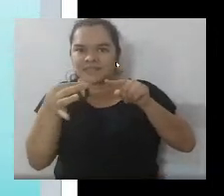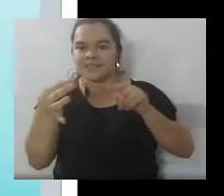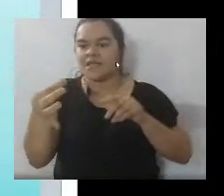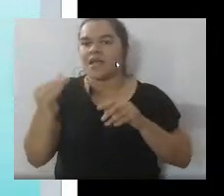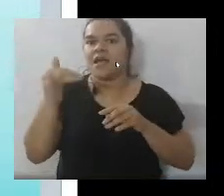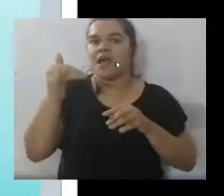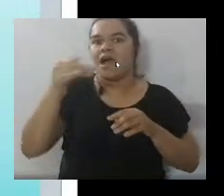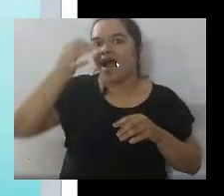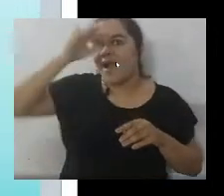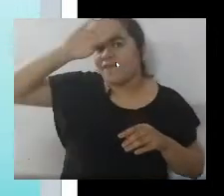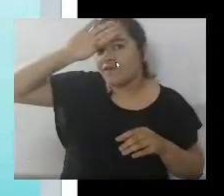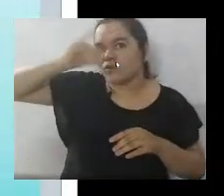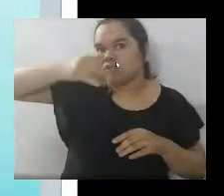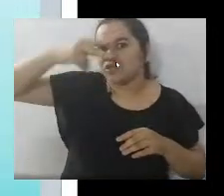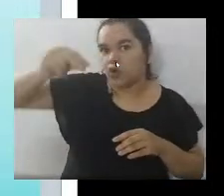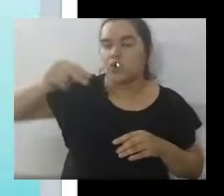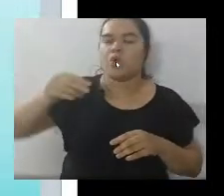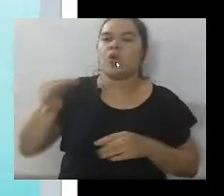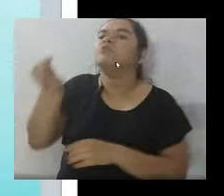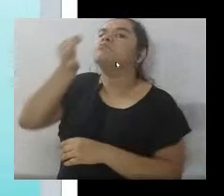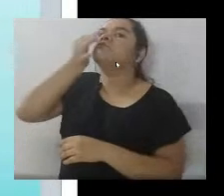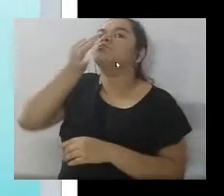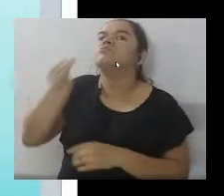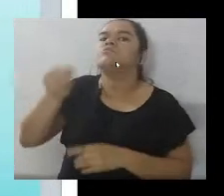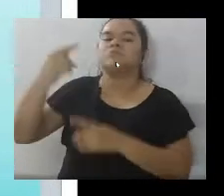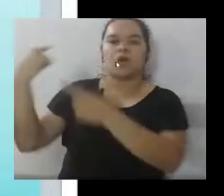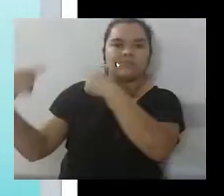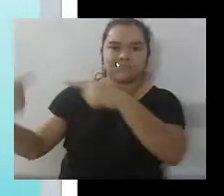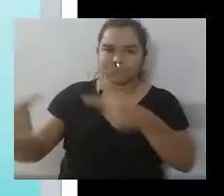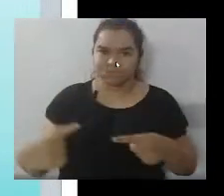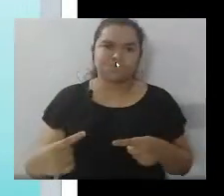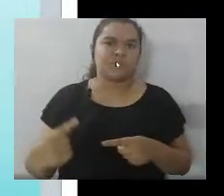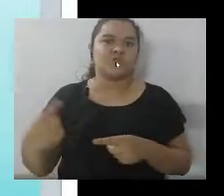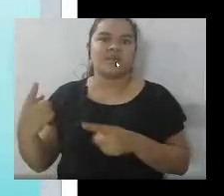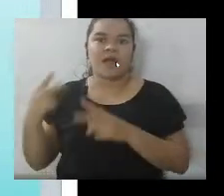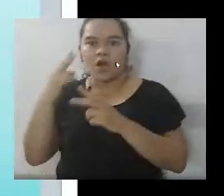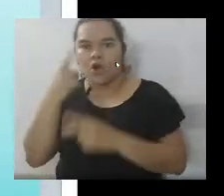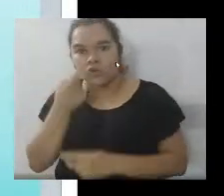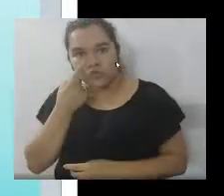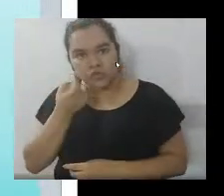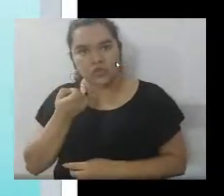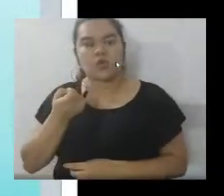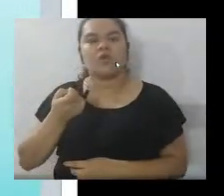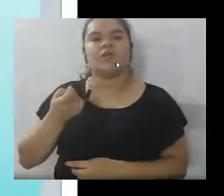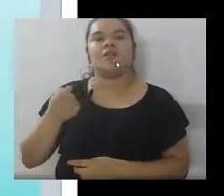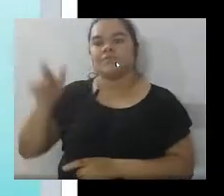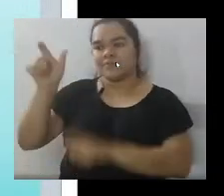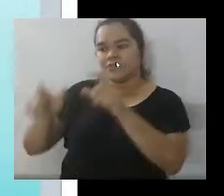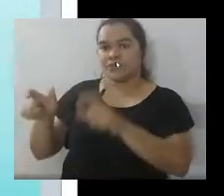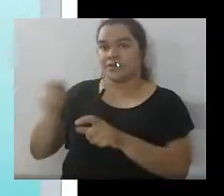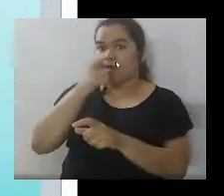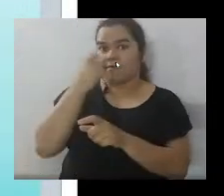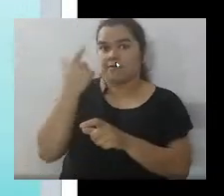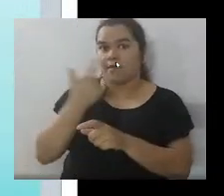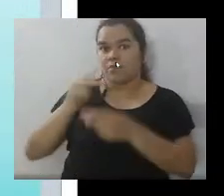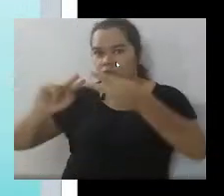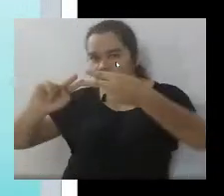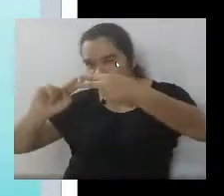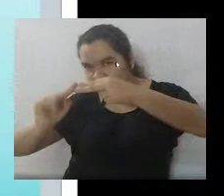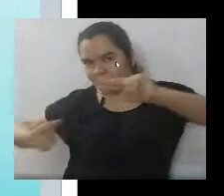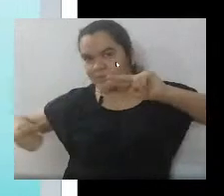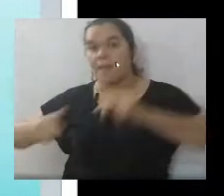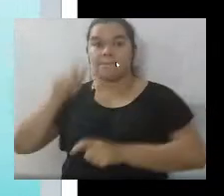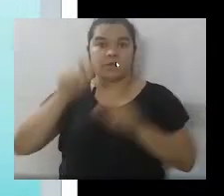bioquímico está activo, muy activo como profesional en toda esta área. Muchos